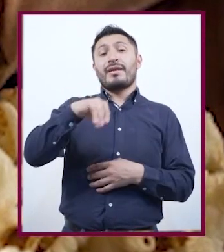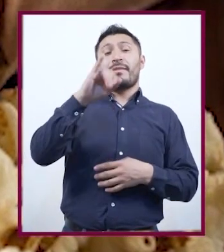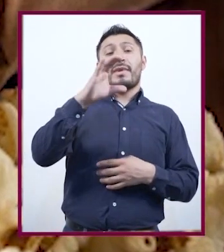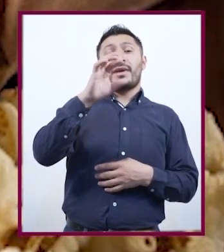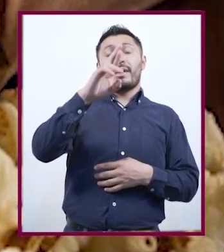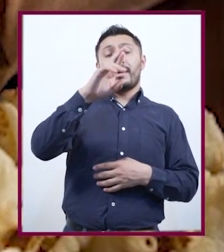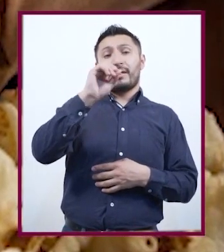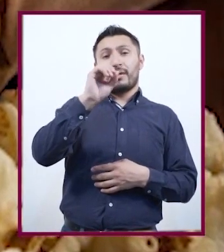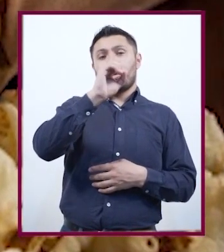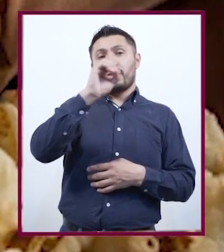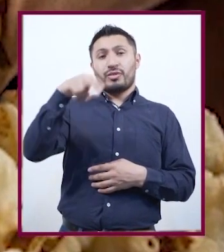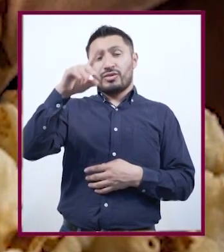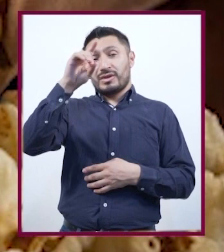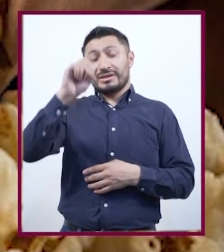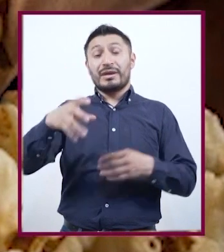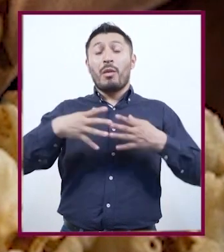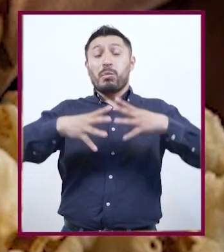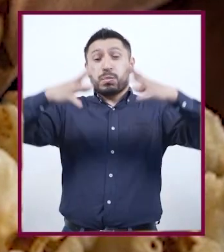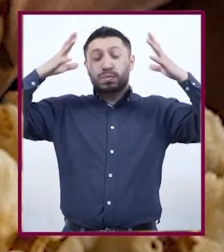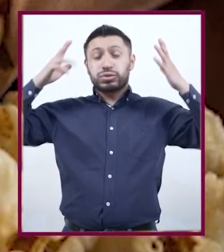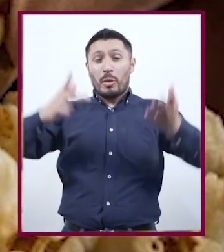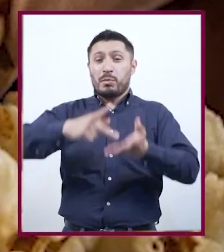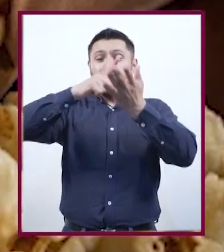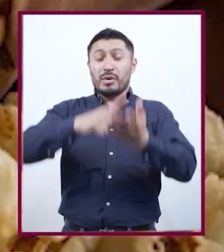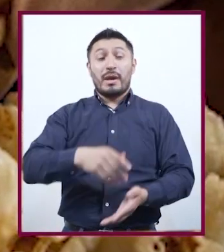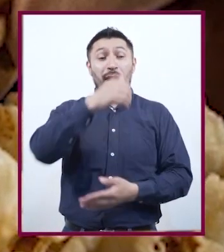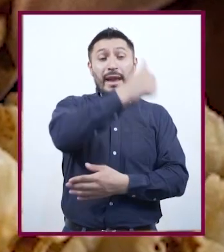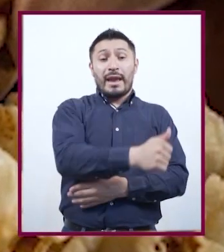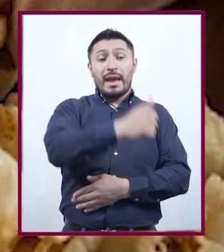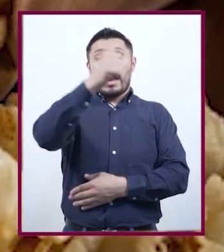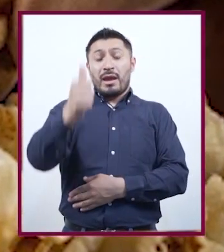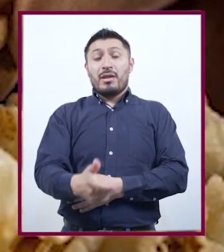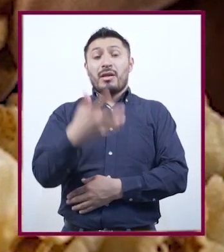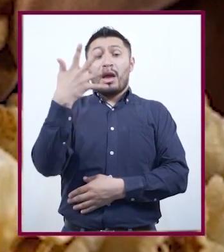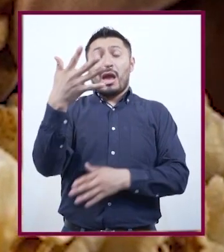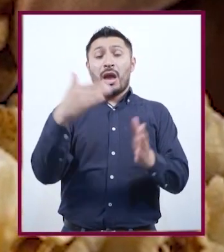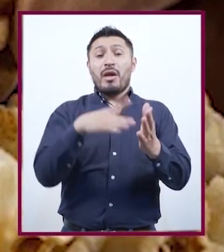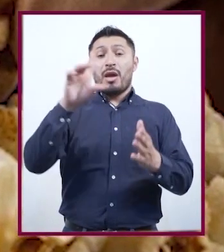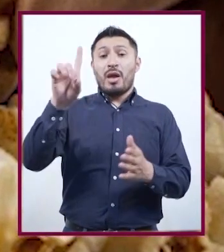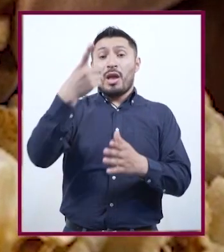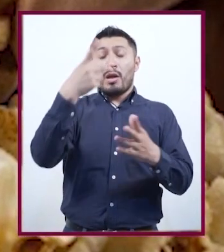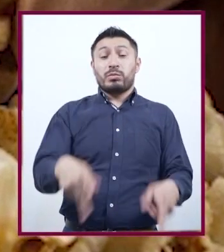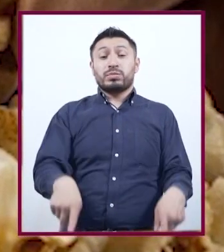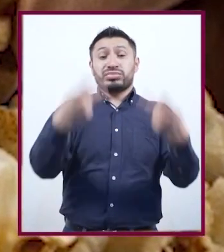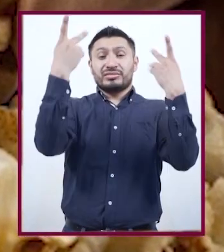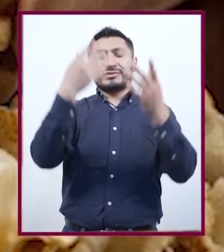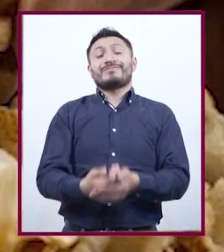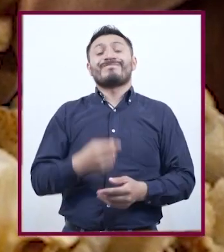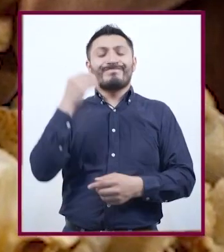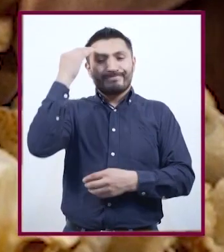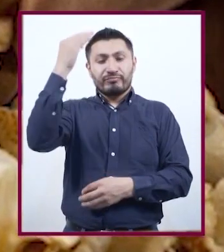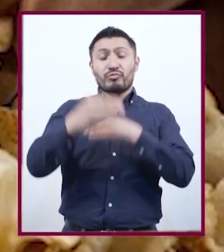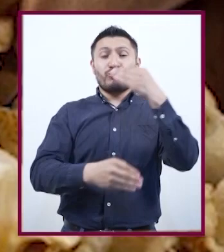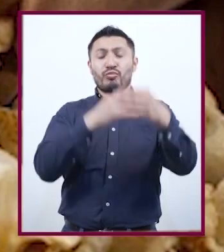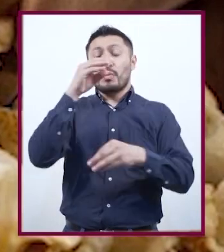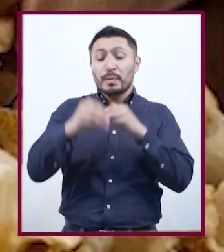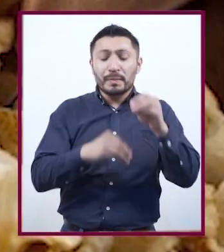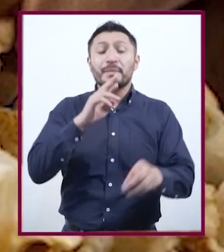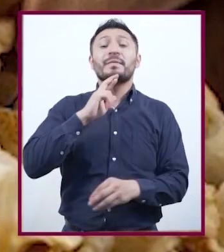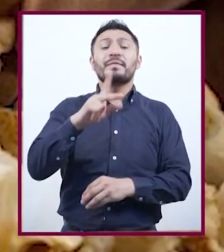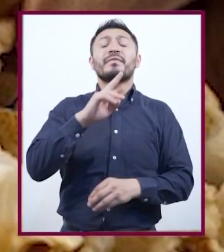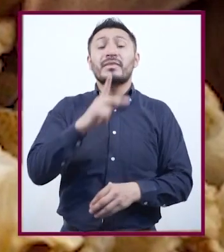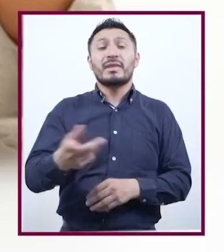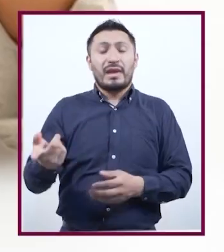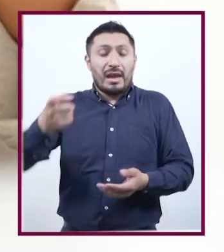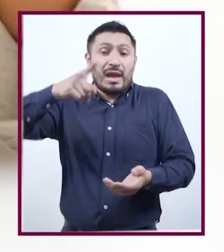enorme, pesado y cada uno costaba $5,000. Con el tiempo, su tecnología se perfeccionó y pasó a formar